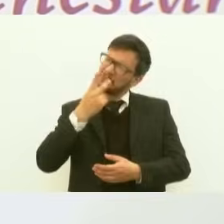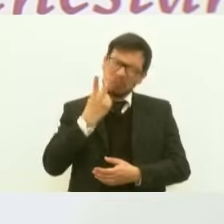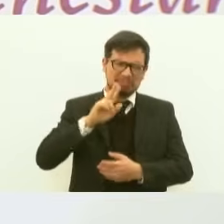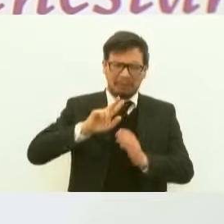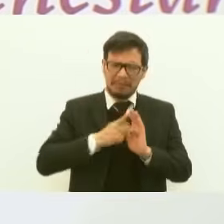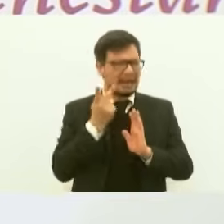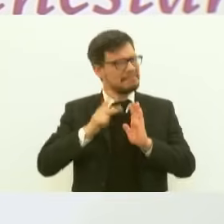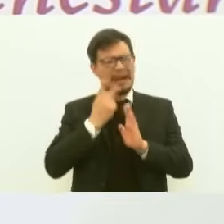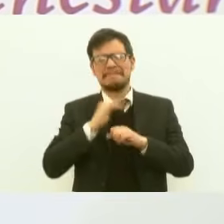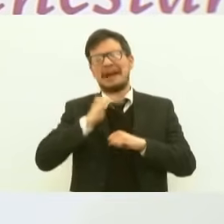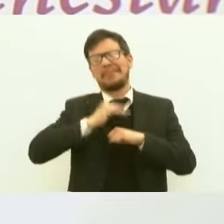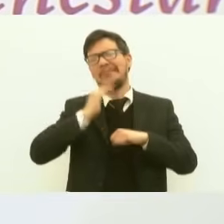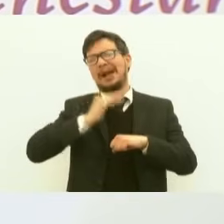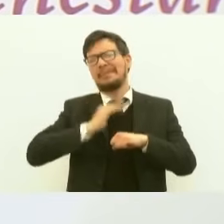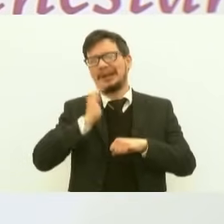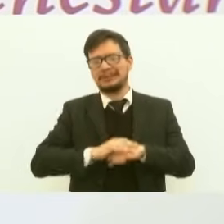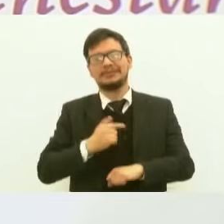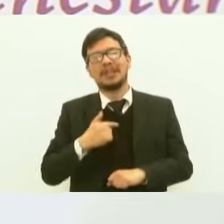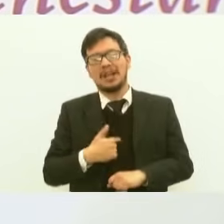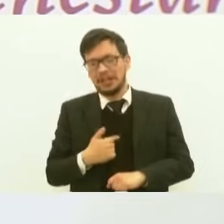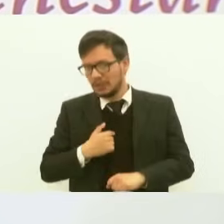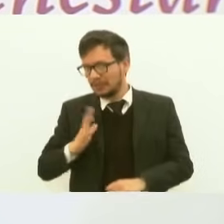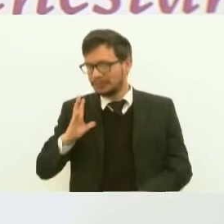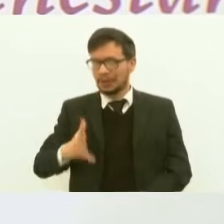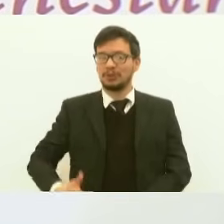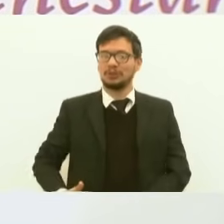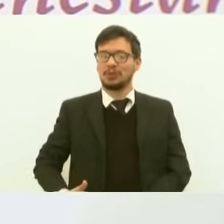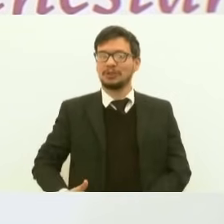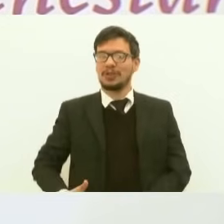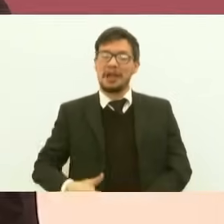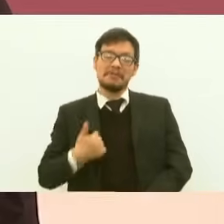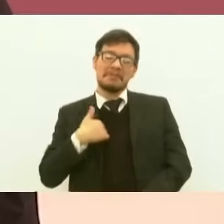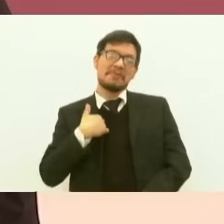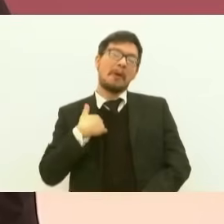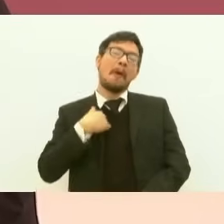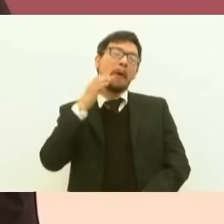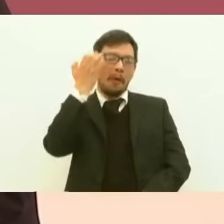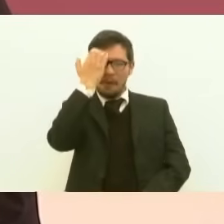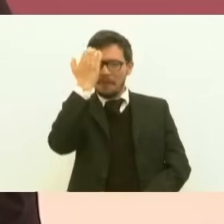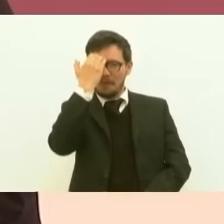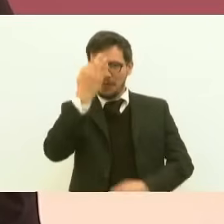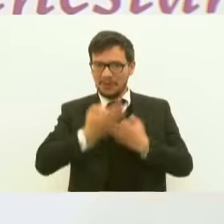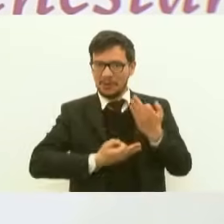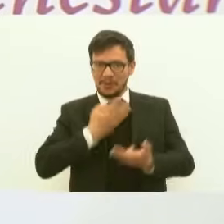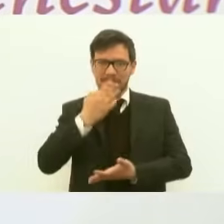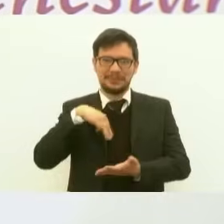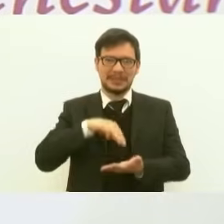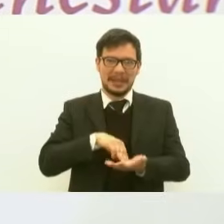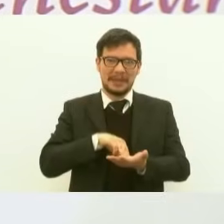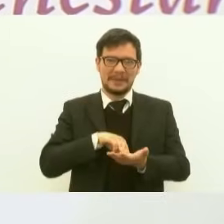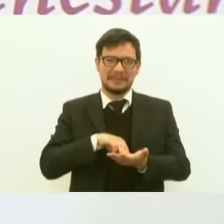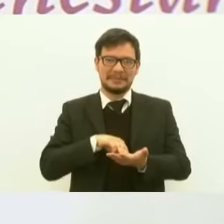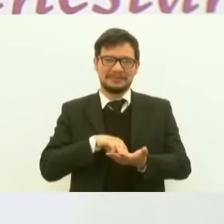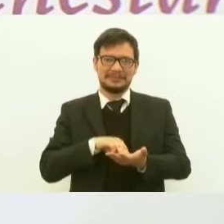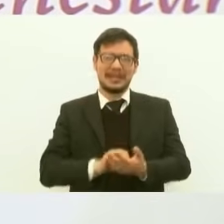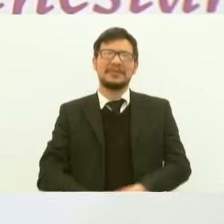Tengo la dicha enorme de conocer todos los municipios de México, los más de